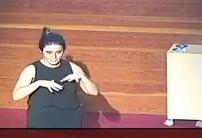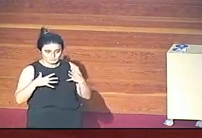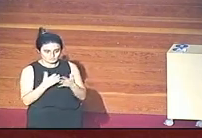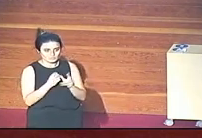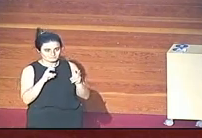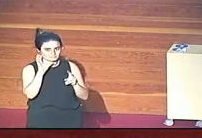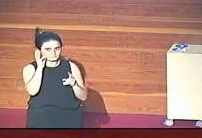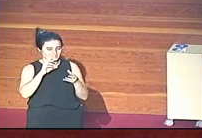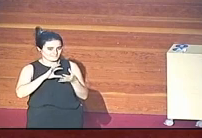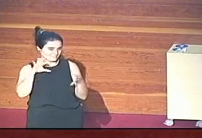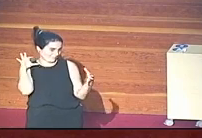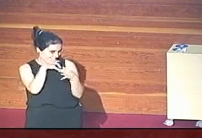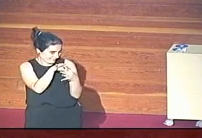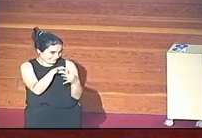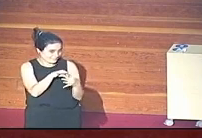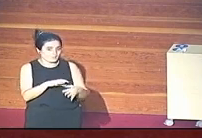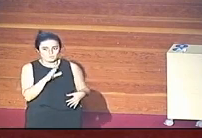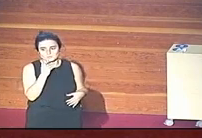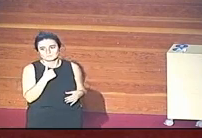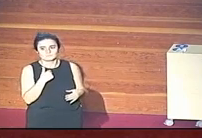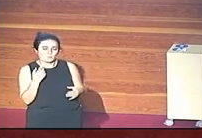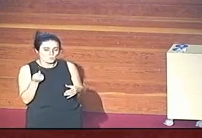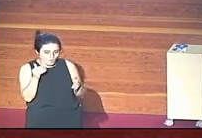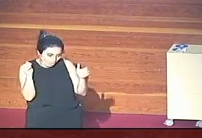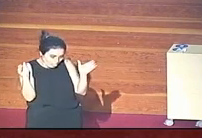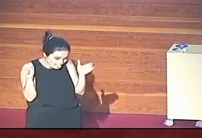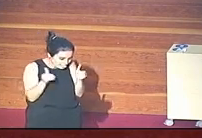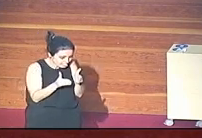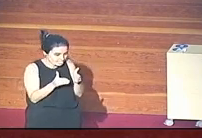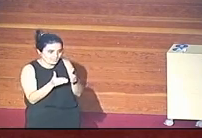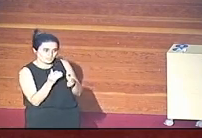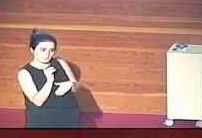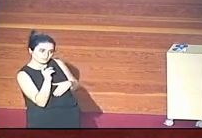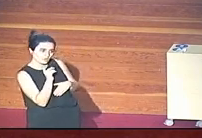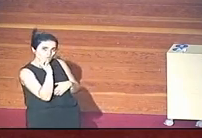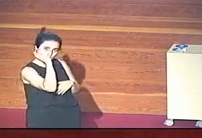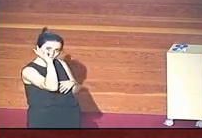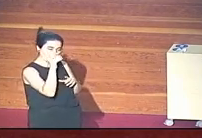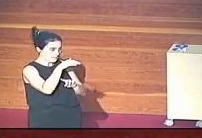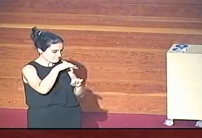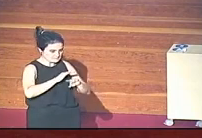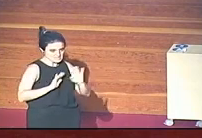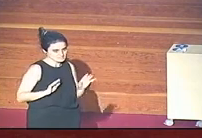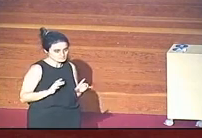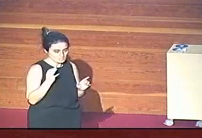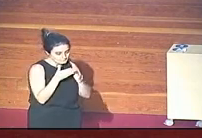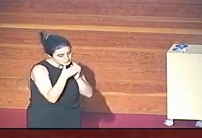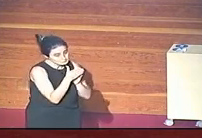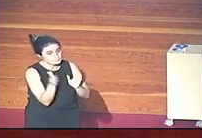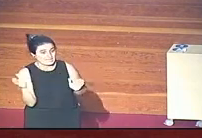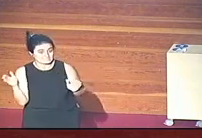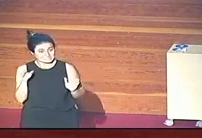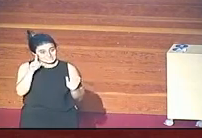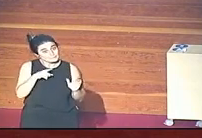por eso no me gusta que nos reduzcan exclusivamente a la sección de medio ambiente sino que ampliamos un poco el foco